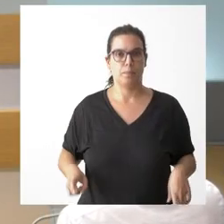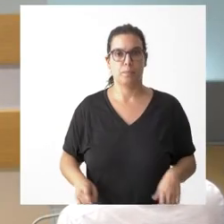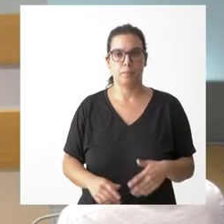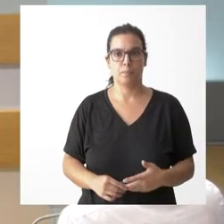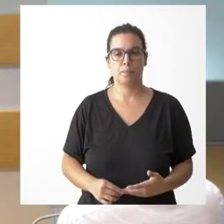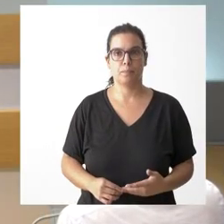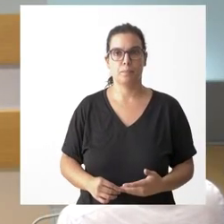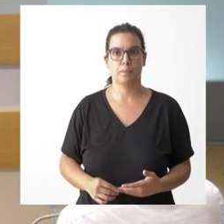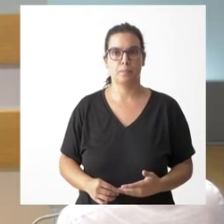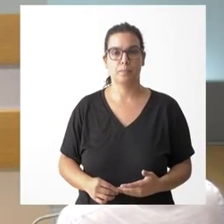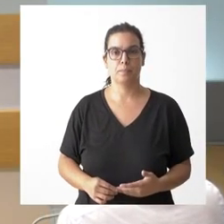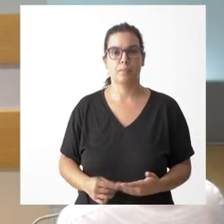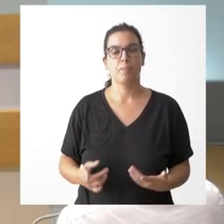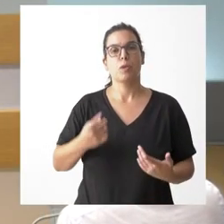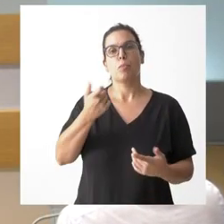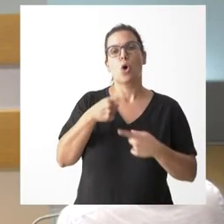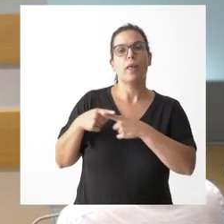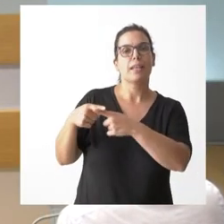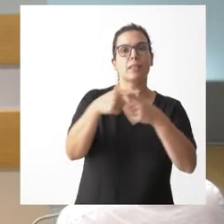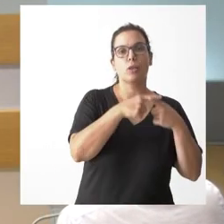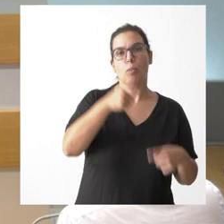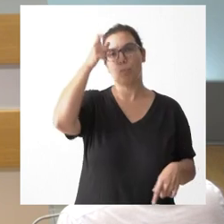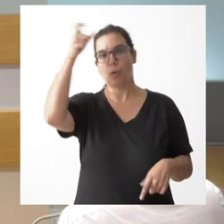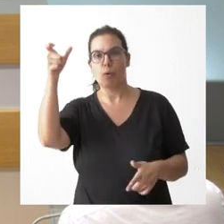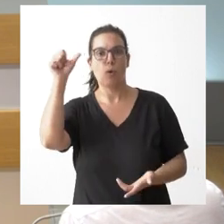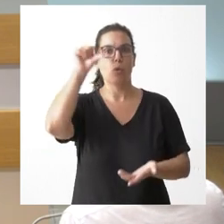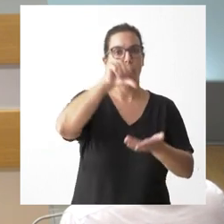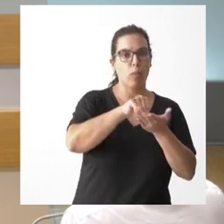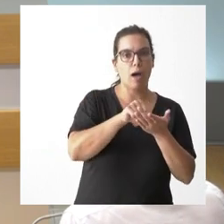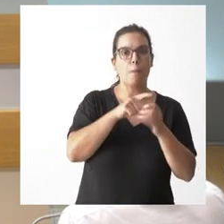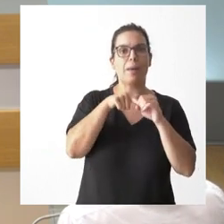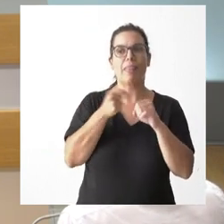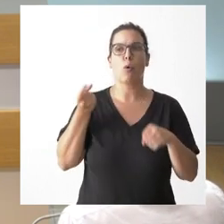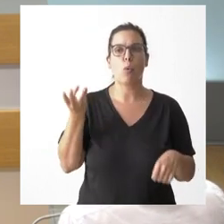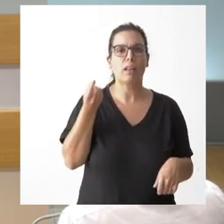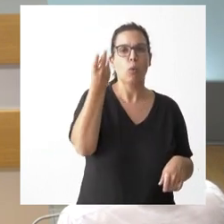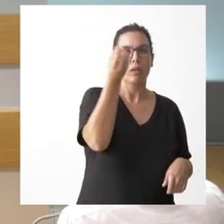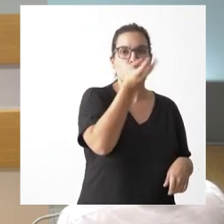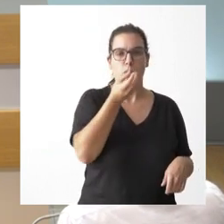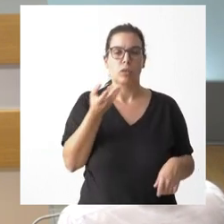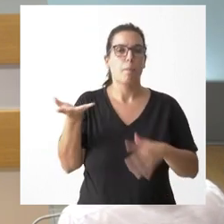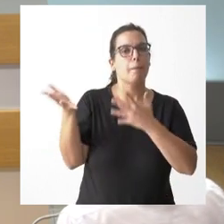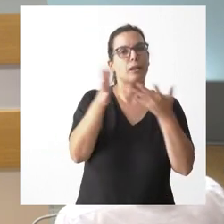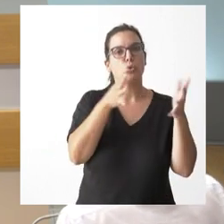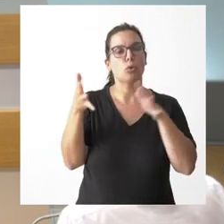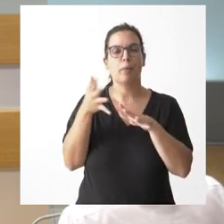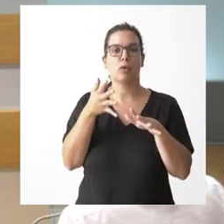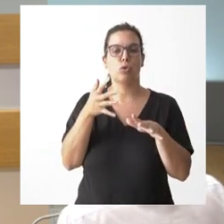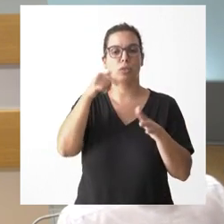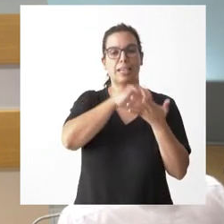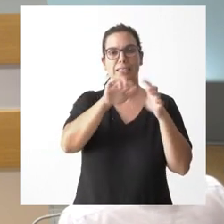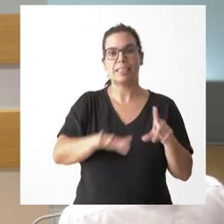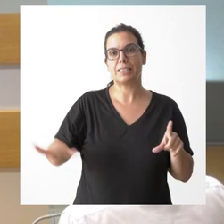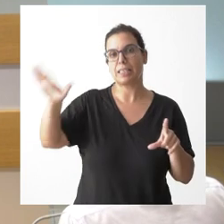Detallar también un poco cuál es la distribución de centros rurales y centros urbanos y cómo queda, digamos, el panorama en Castilla y